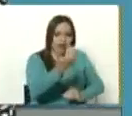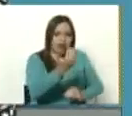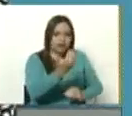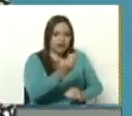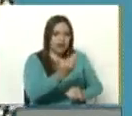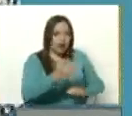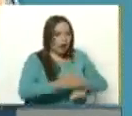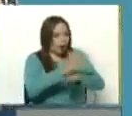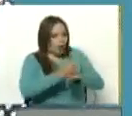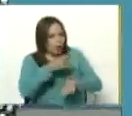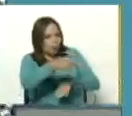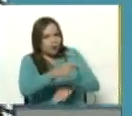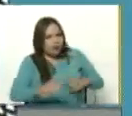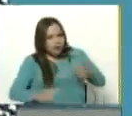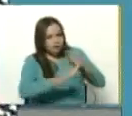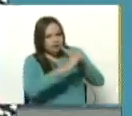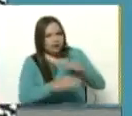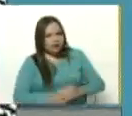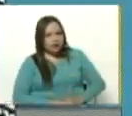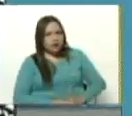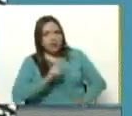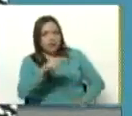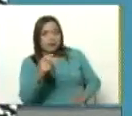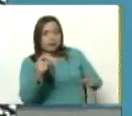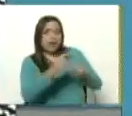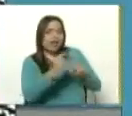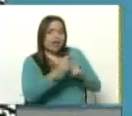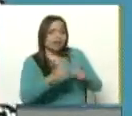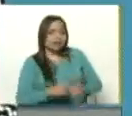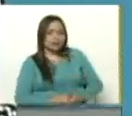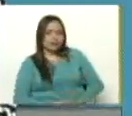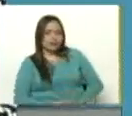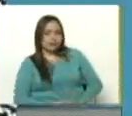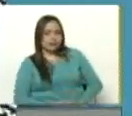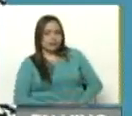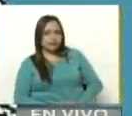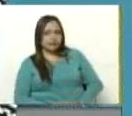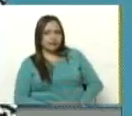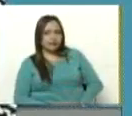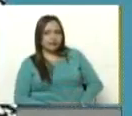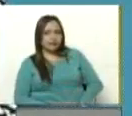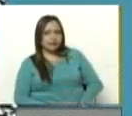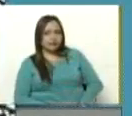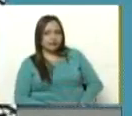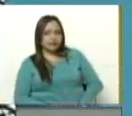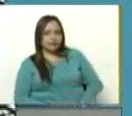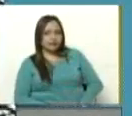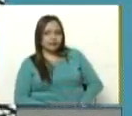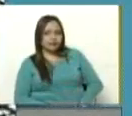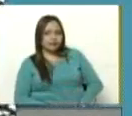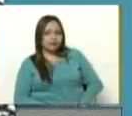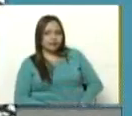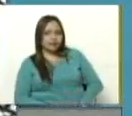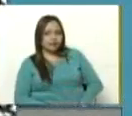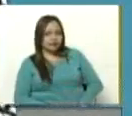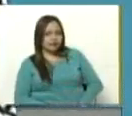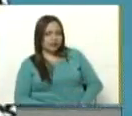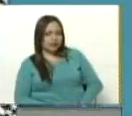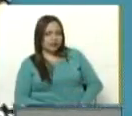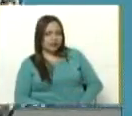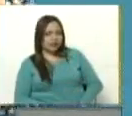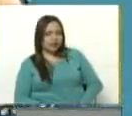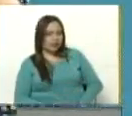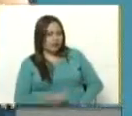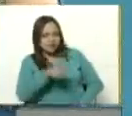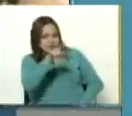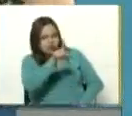coercitivas. Y las famosas palabras de Madeleine Albright, que acaba de morir,